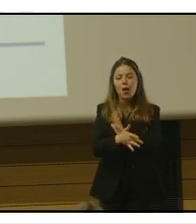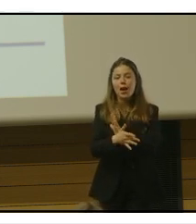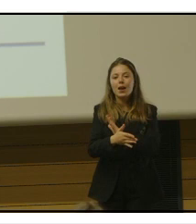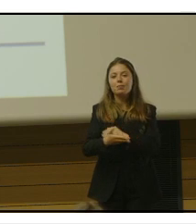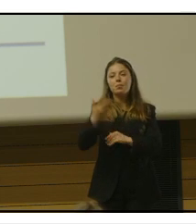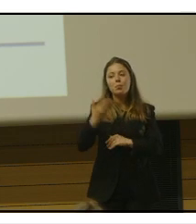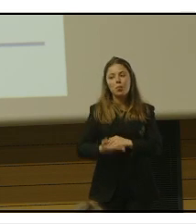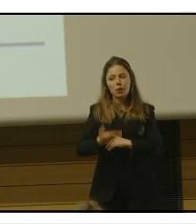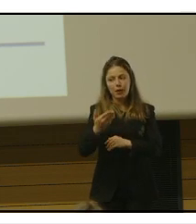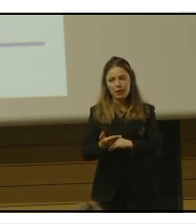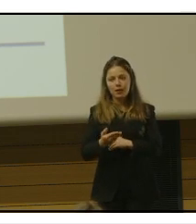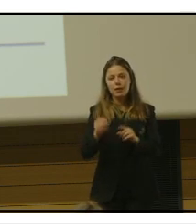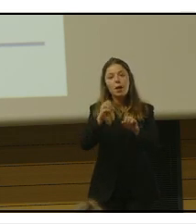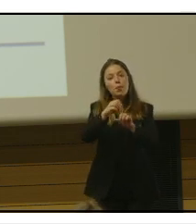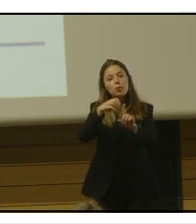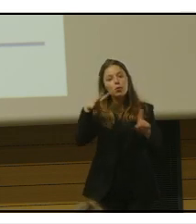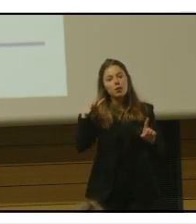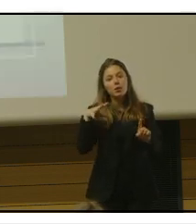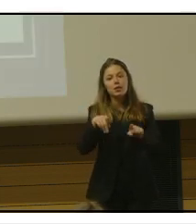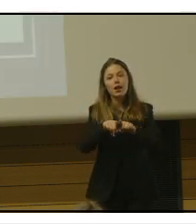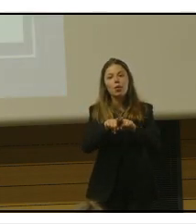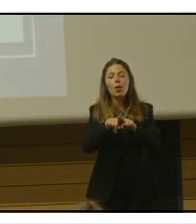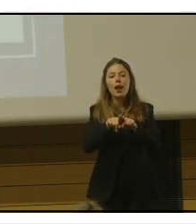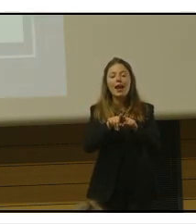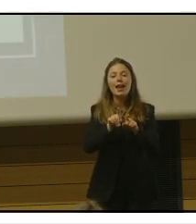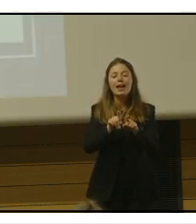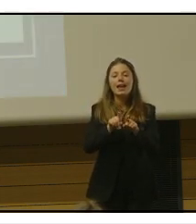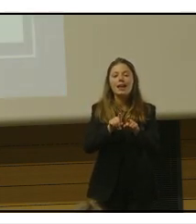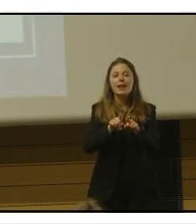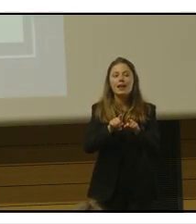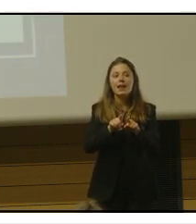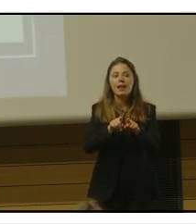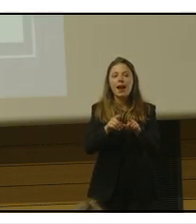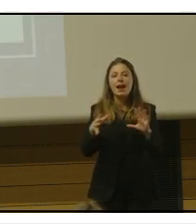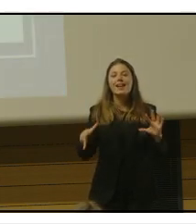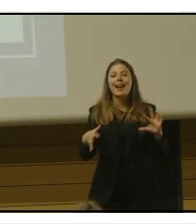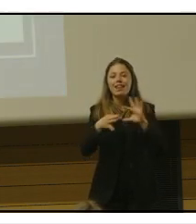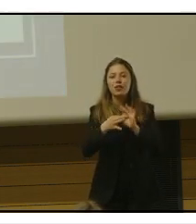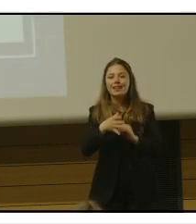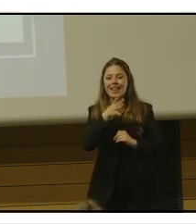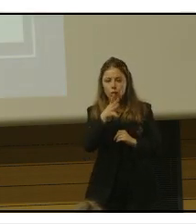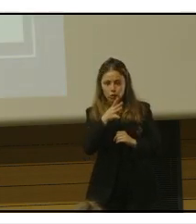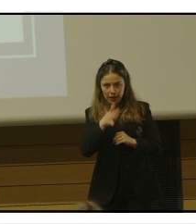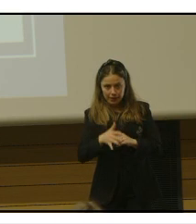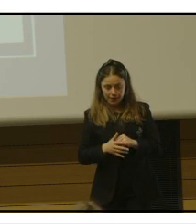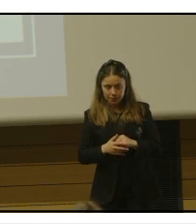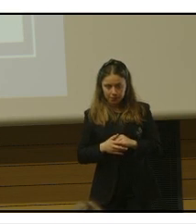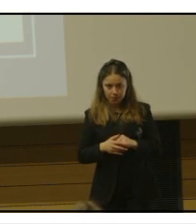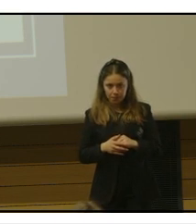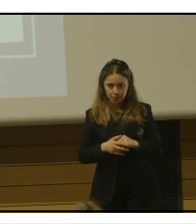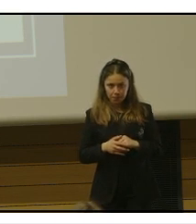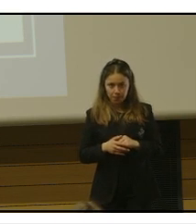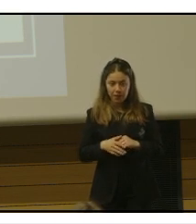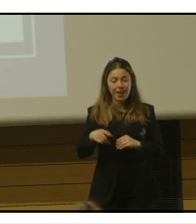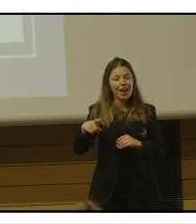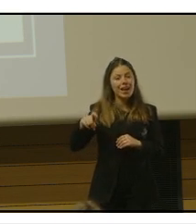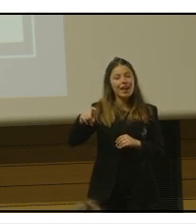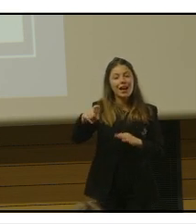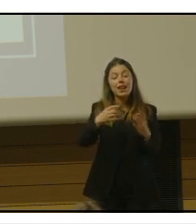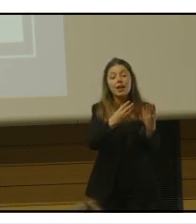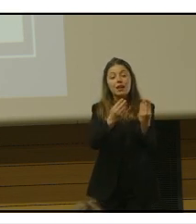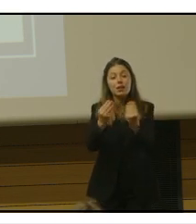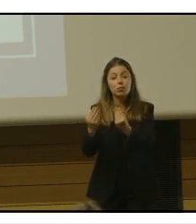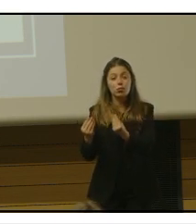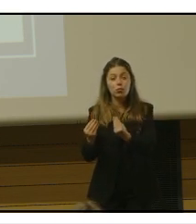muy importante desde el punto de vista del establecimiento de las relaciones causales. Veis que hay muchos cánceres en los que